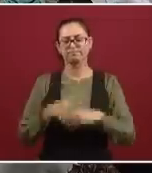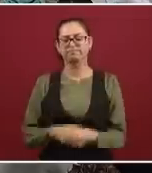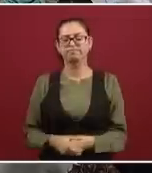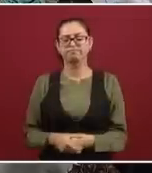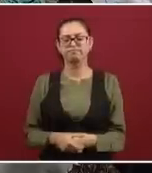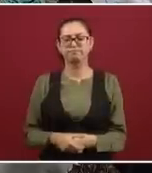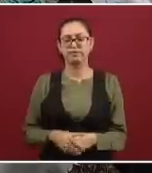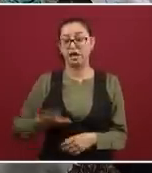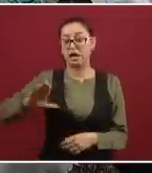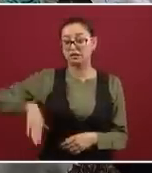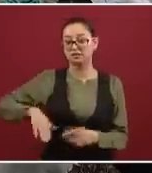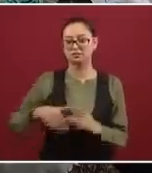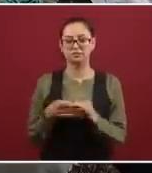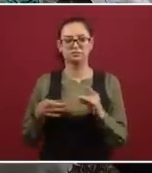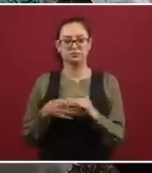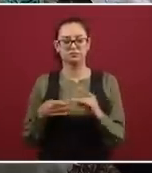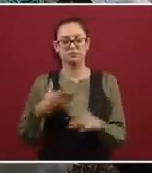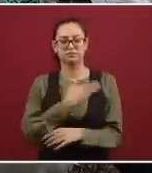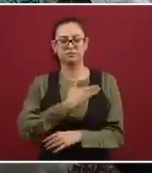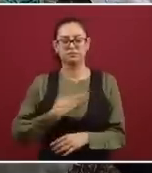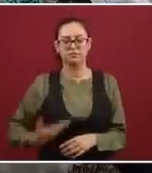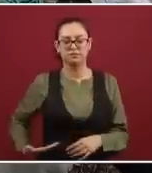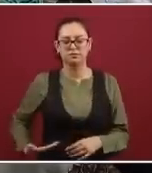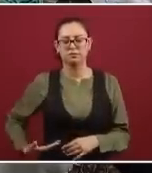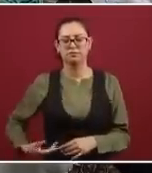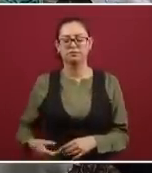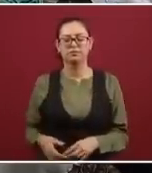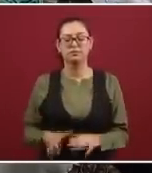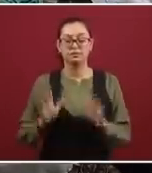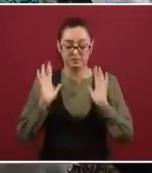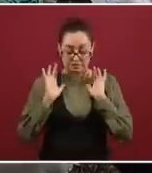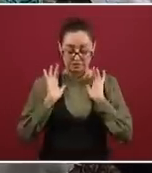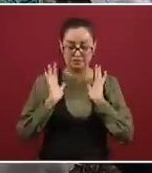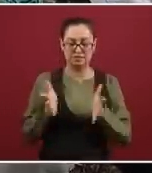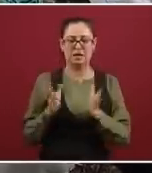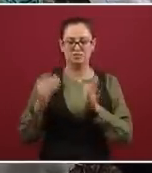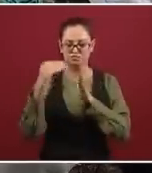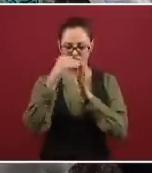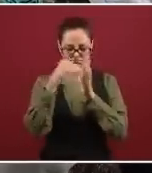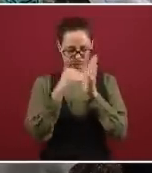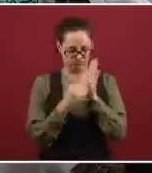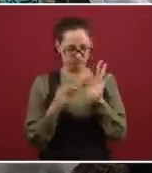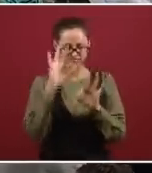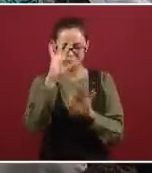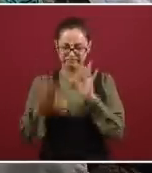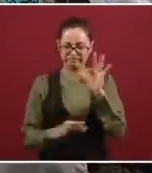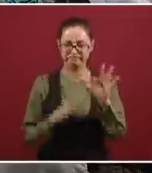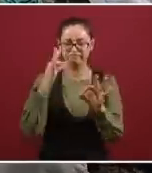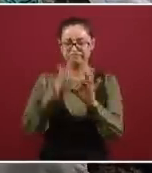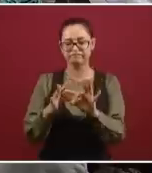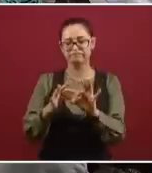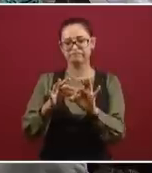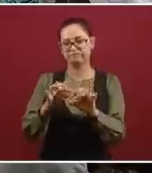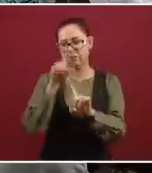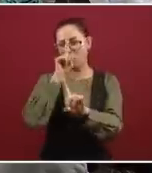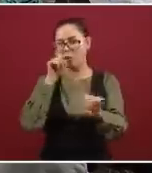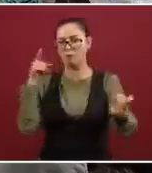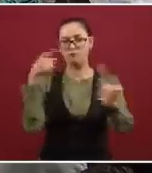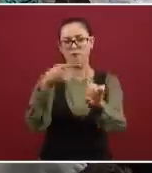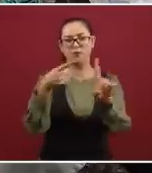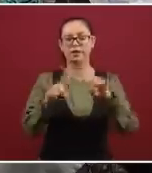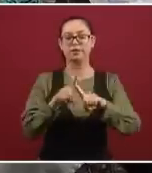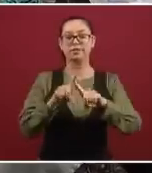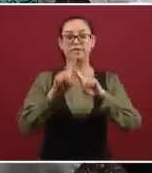presidente, estamos en posibilidad de presentar el cambio de enfoque, el cambio de perspectiva, el cambio